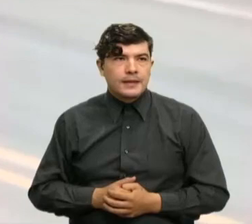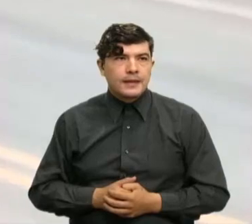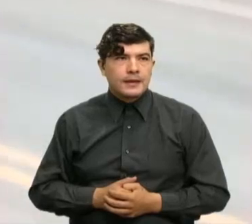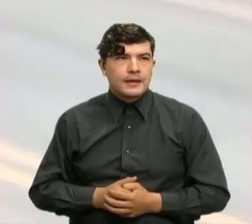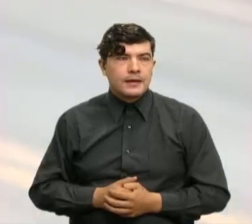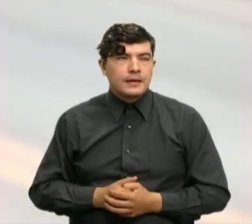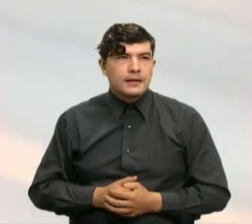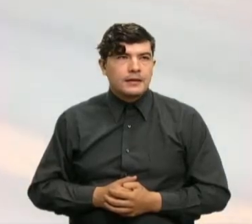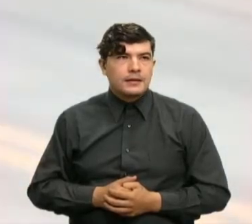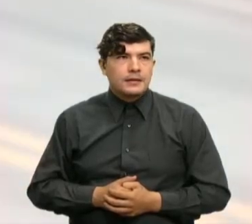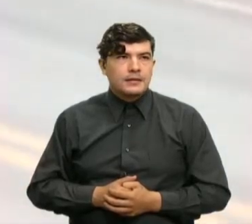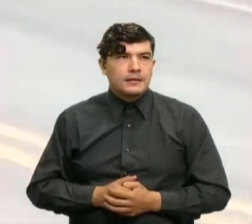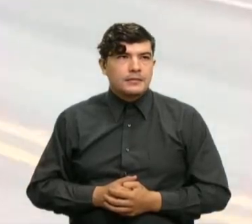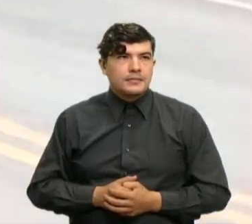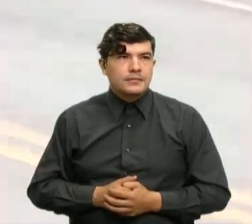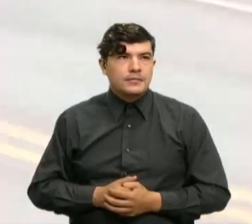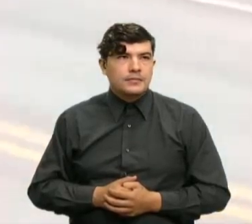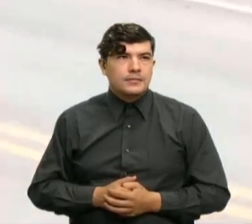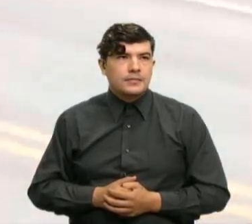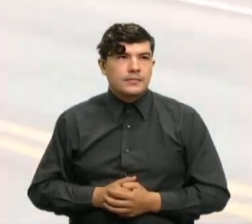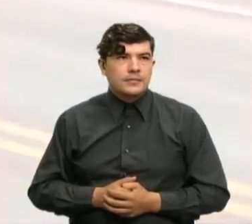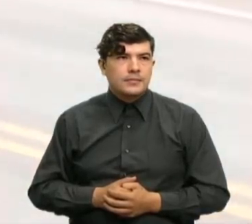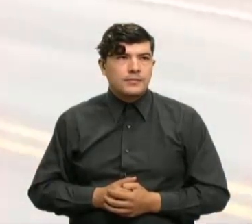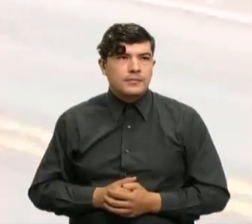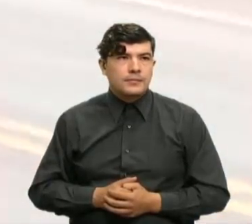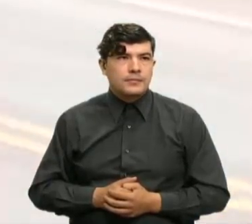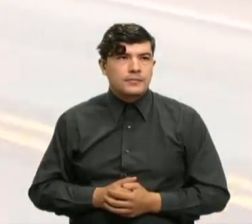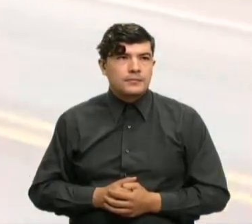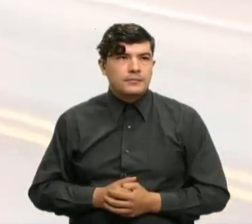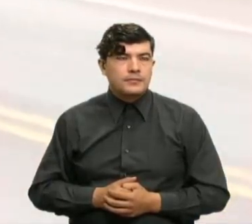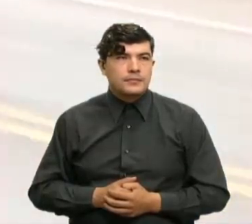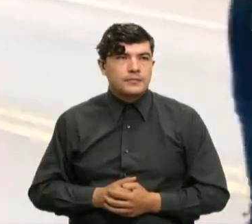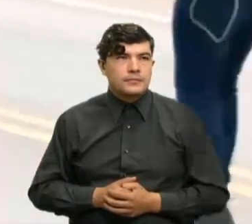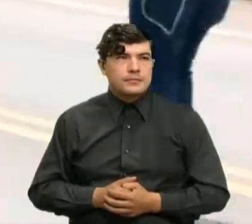situación. Vamos a hablar con ellos, vamos a hablar con ellos un segundito.